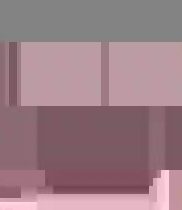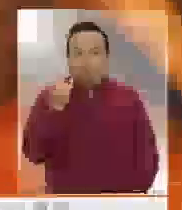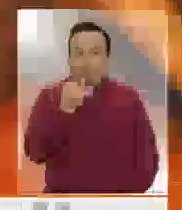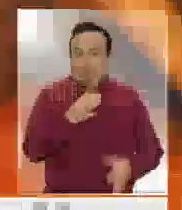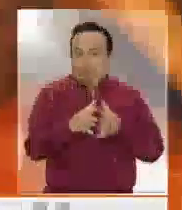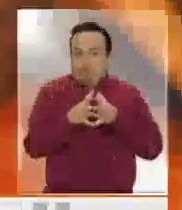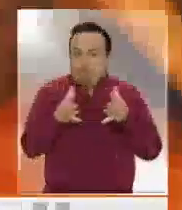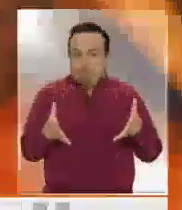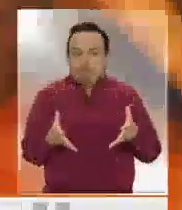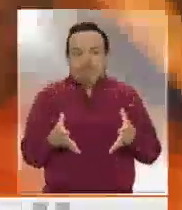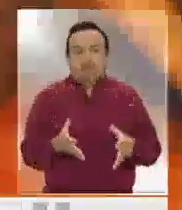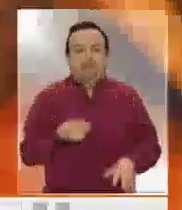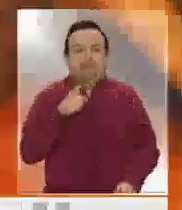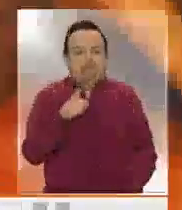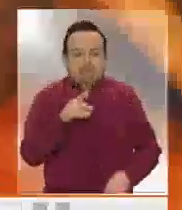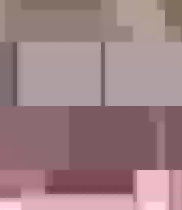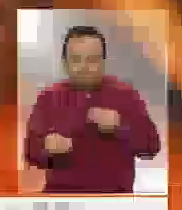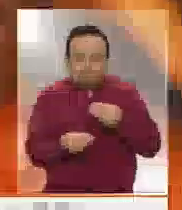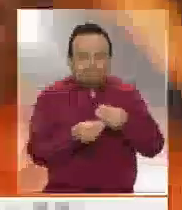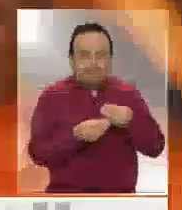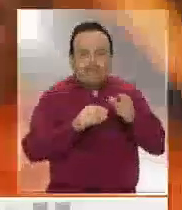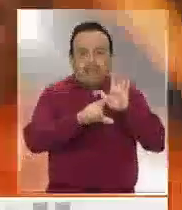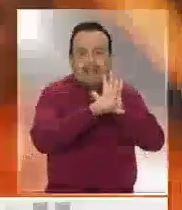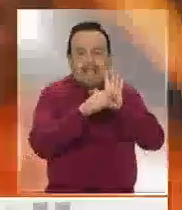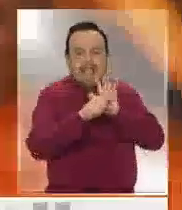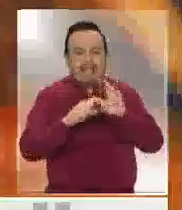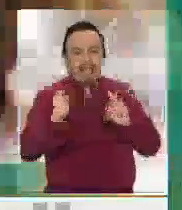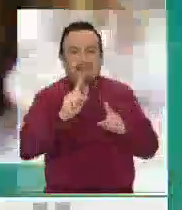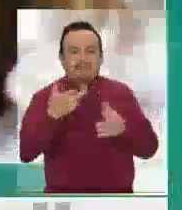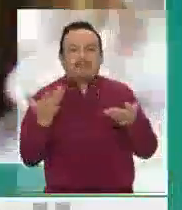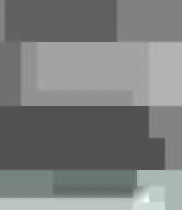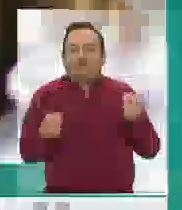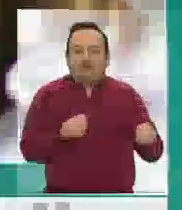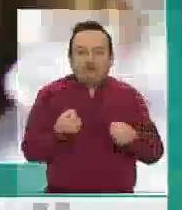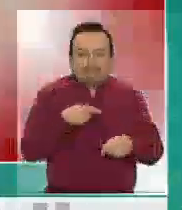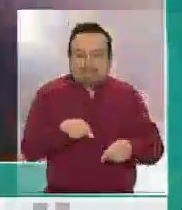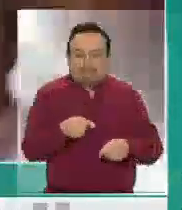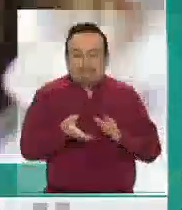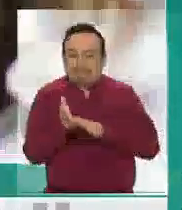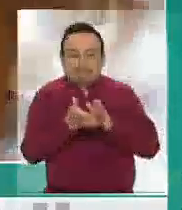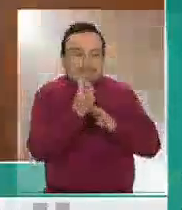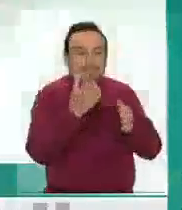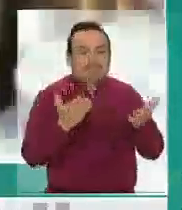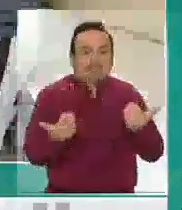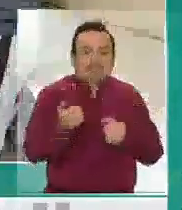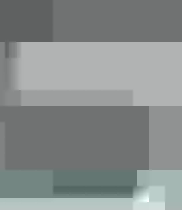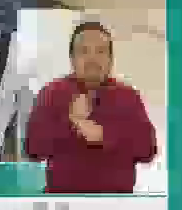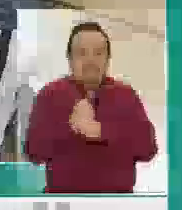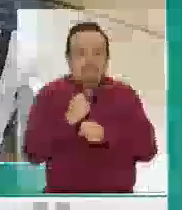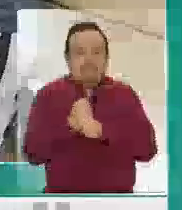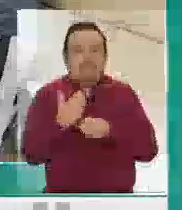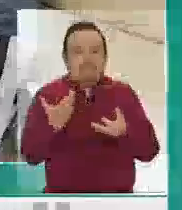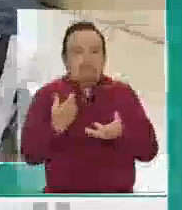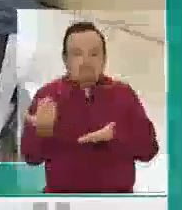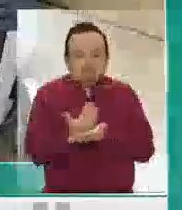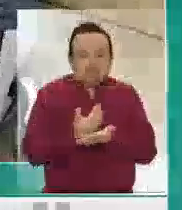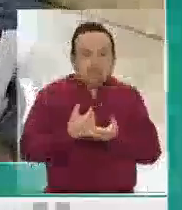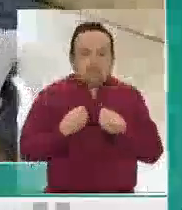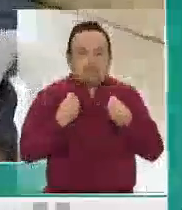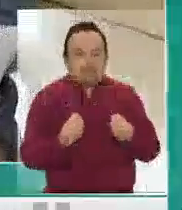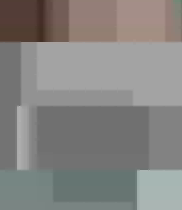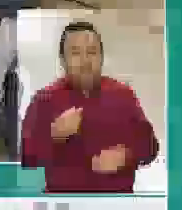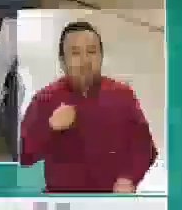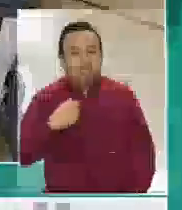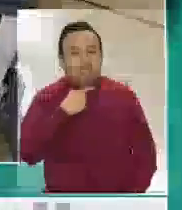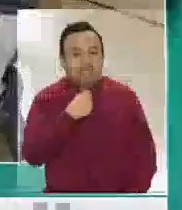muy grande. Es gente que mucha necesita salir a trabajar para poder conseguir ingresos. Si nosotros